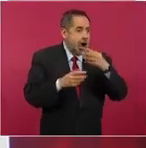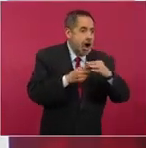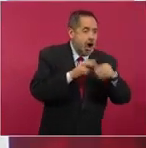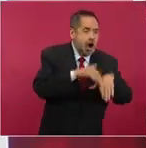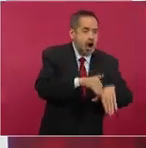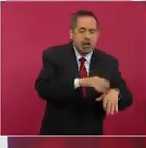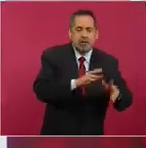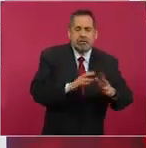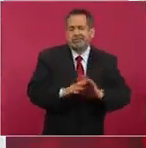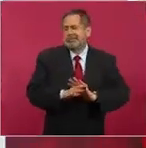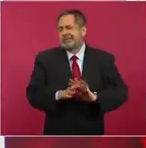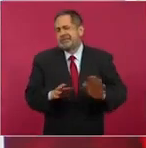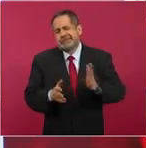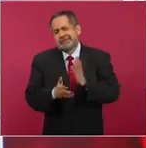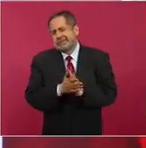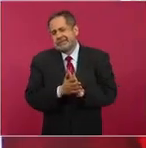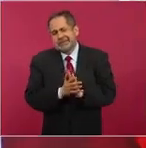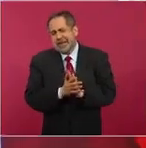Ya no es así.